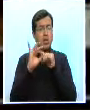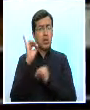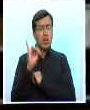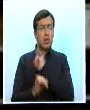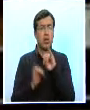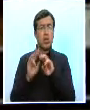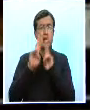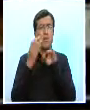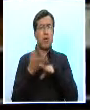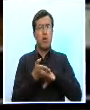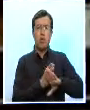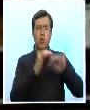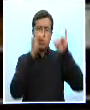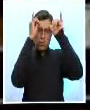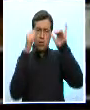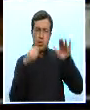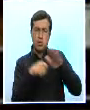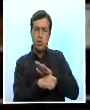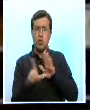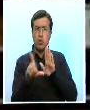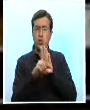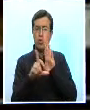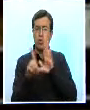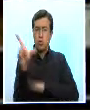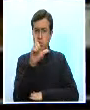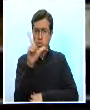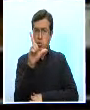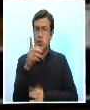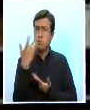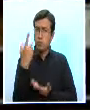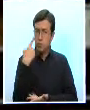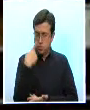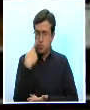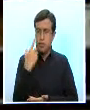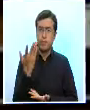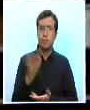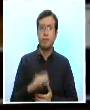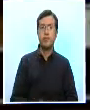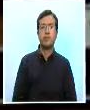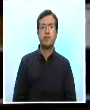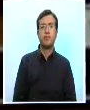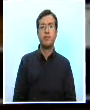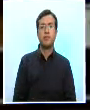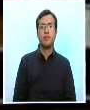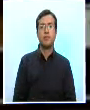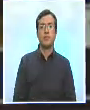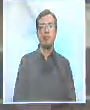anti tauromaquia que se presentó este lunes en Quito lo vamos a conocer de inmediato